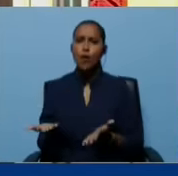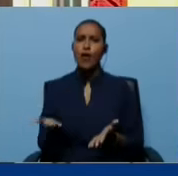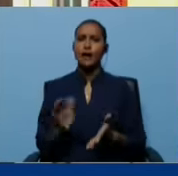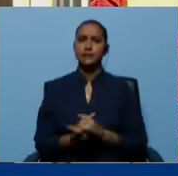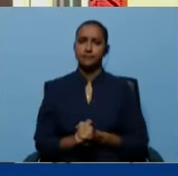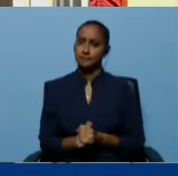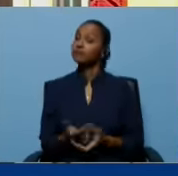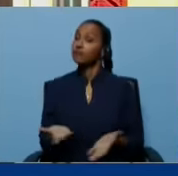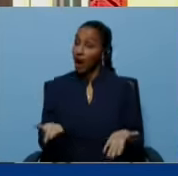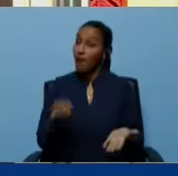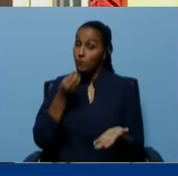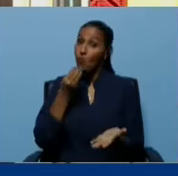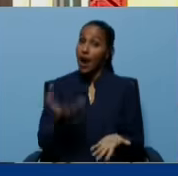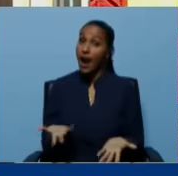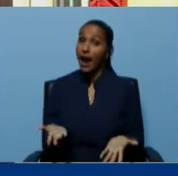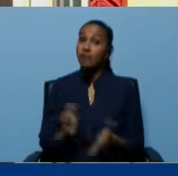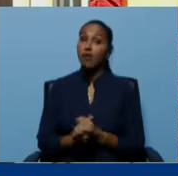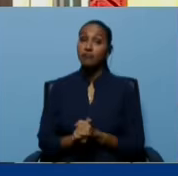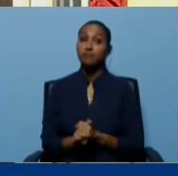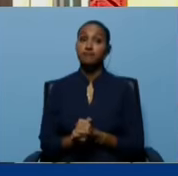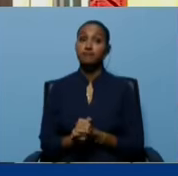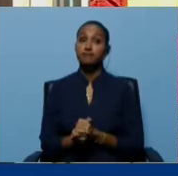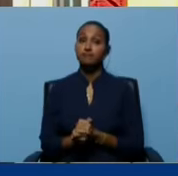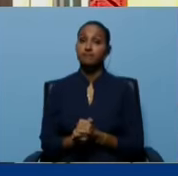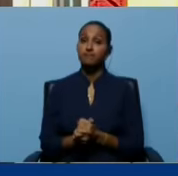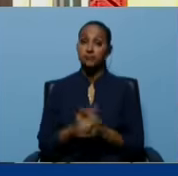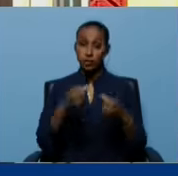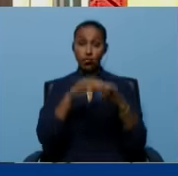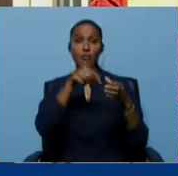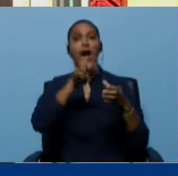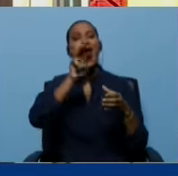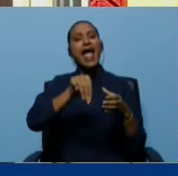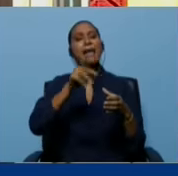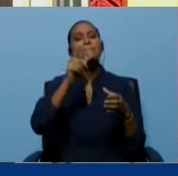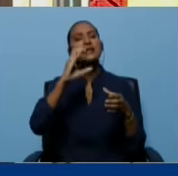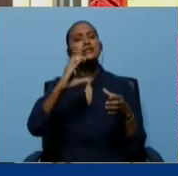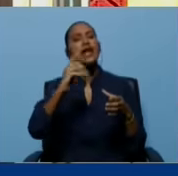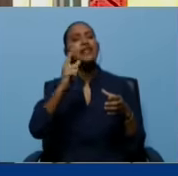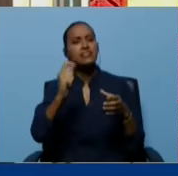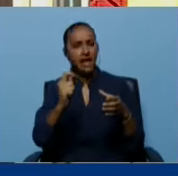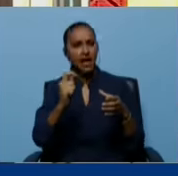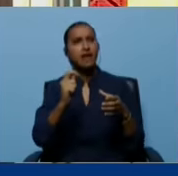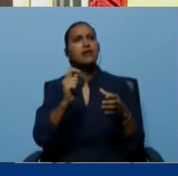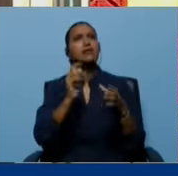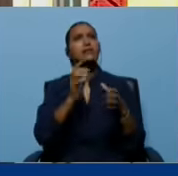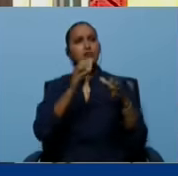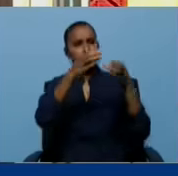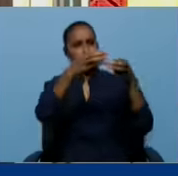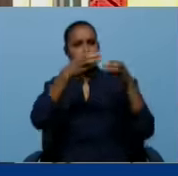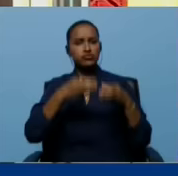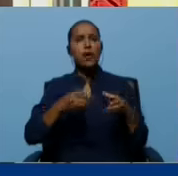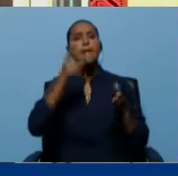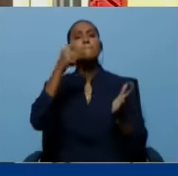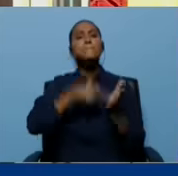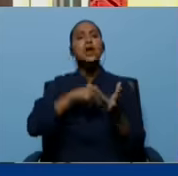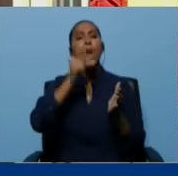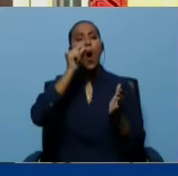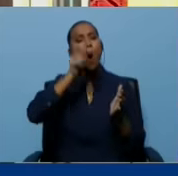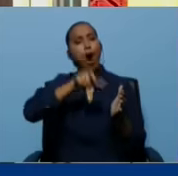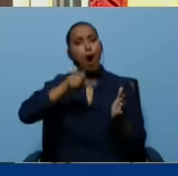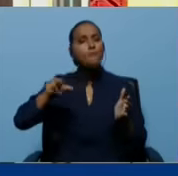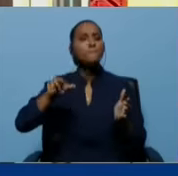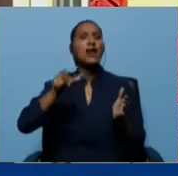Ah, bueno. MST, mándame una brigada de 1000 hombres y mujeres de